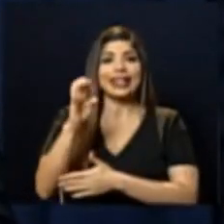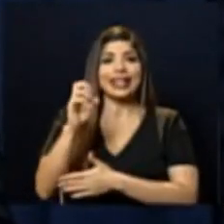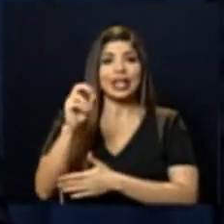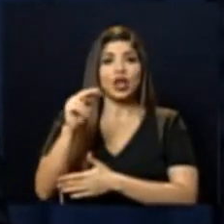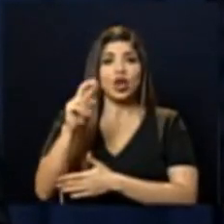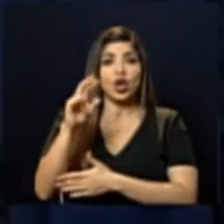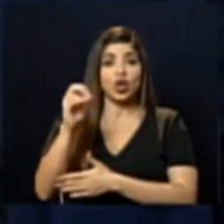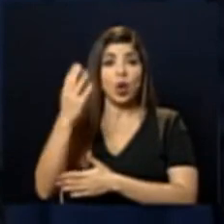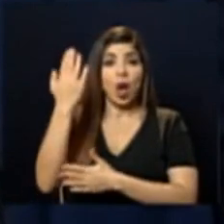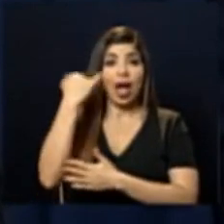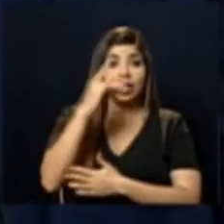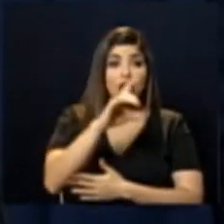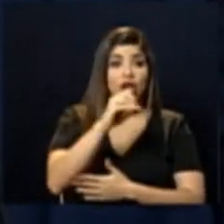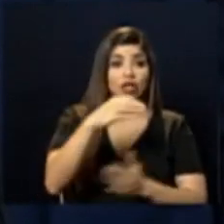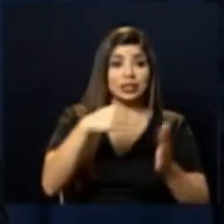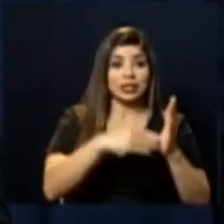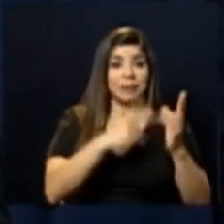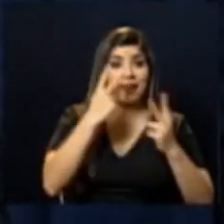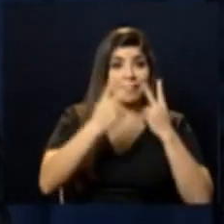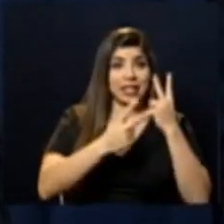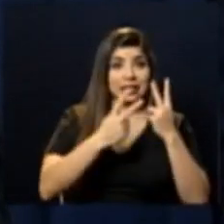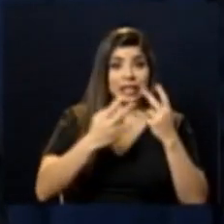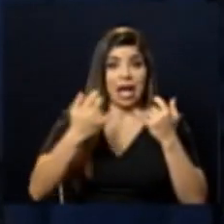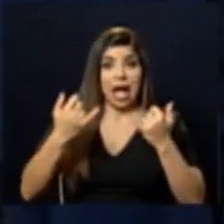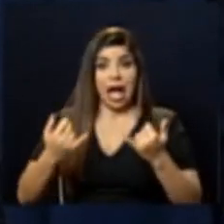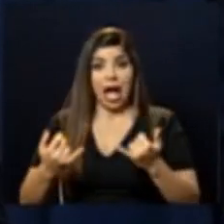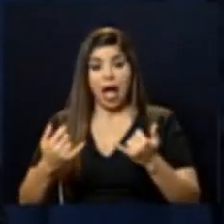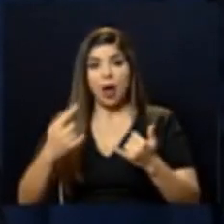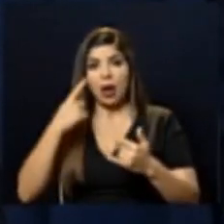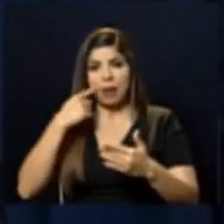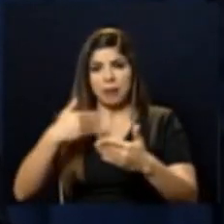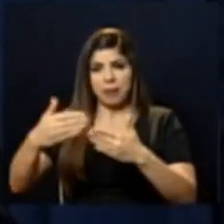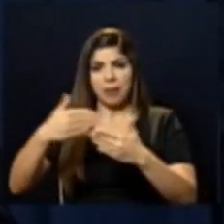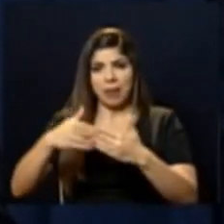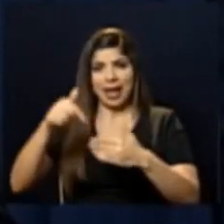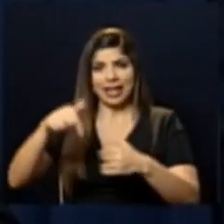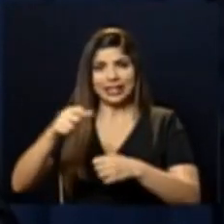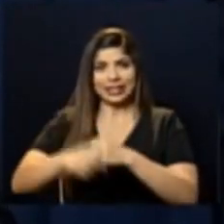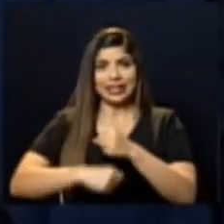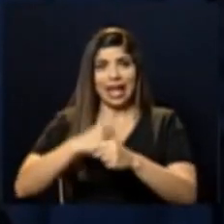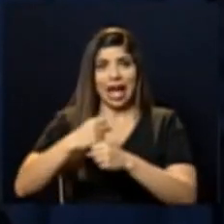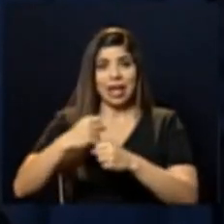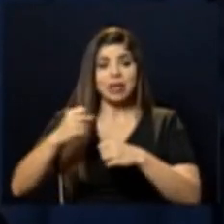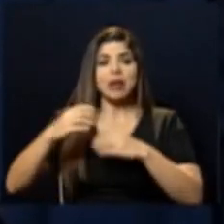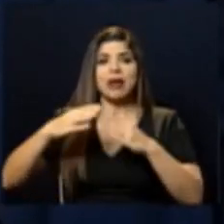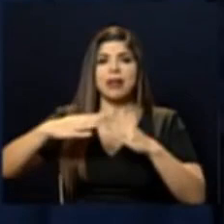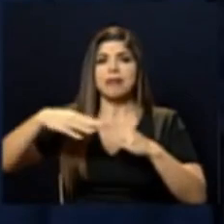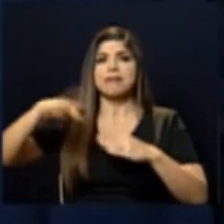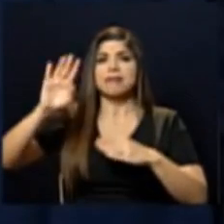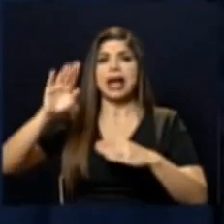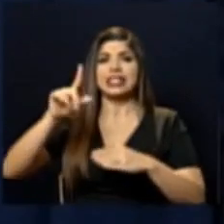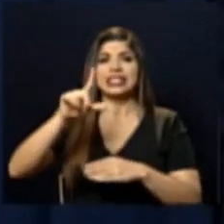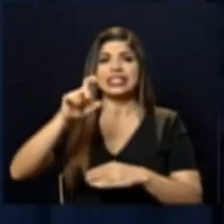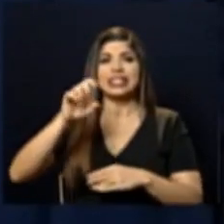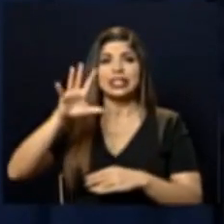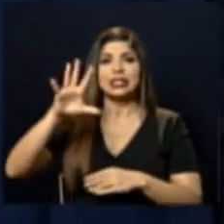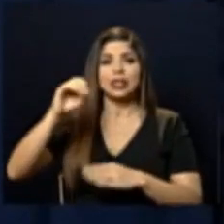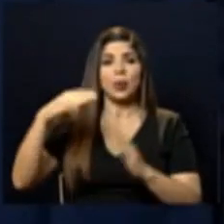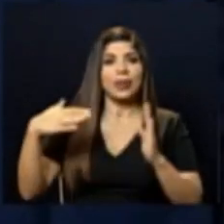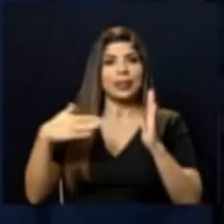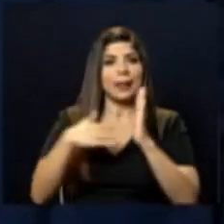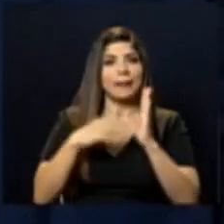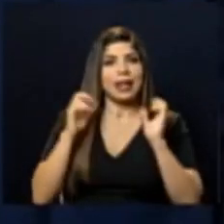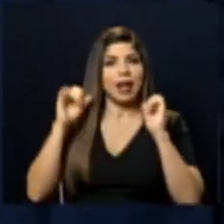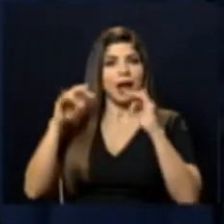pasó de unos 80 mil visitantes a una proyección este año que superará los 150